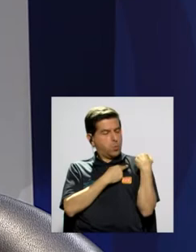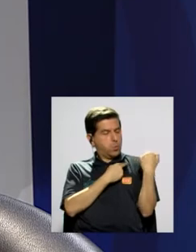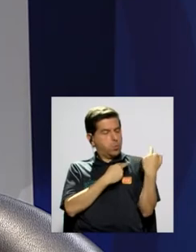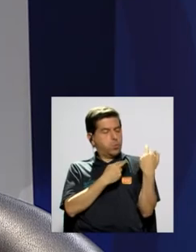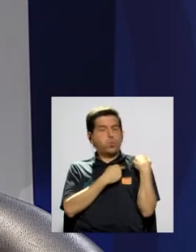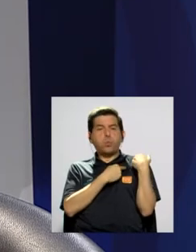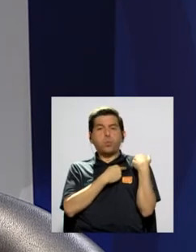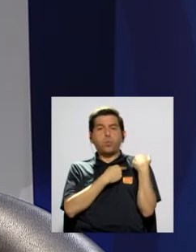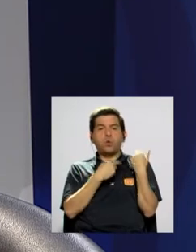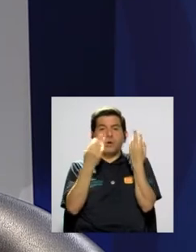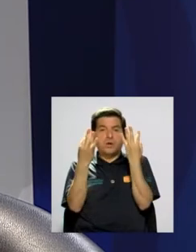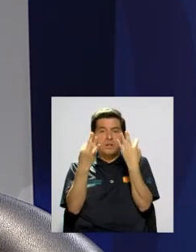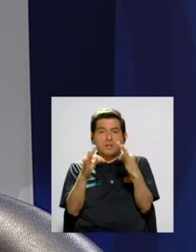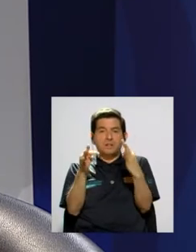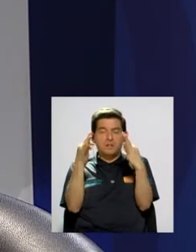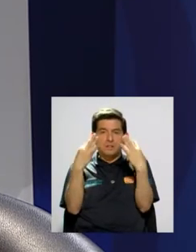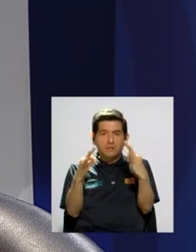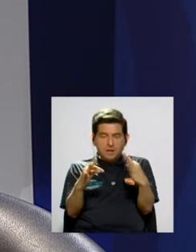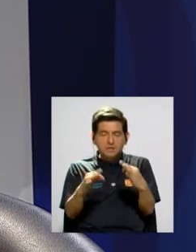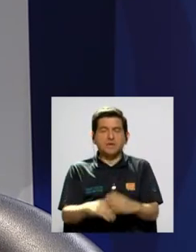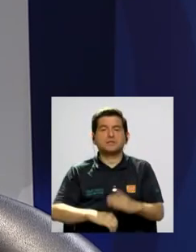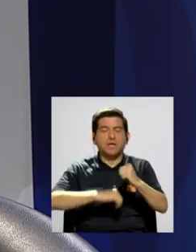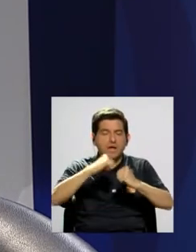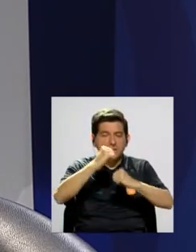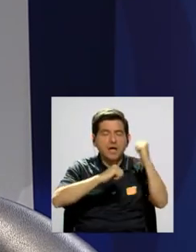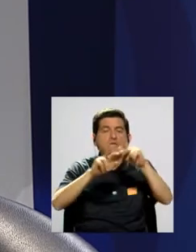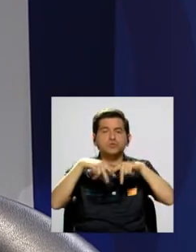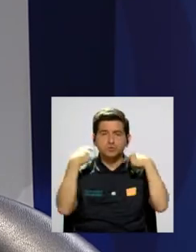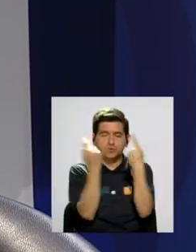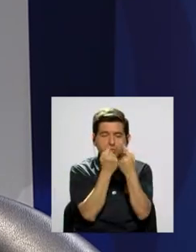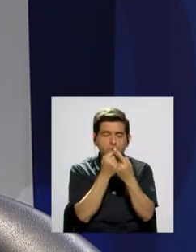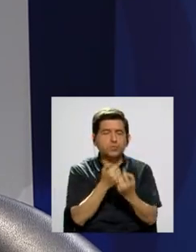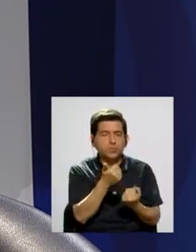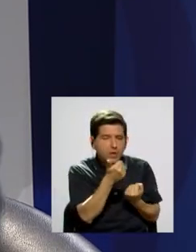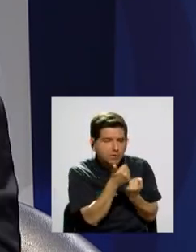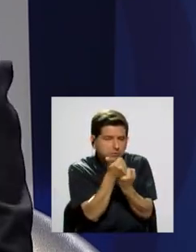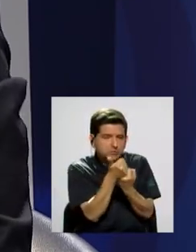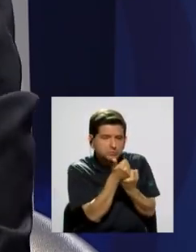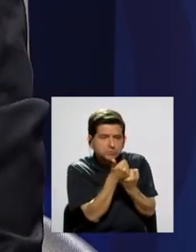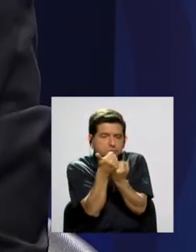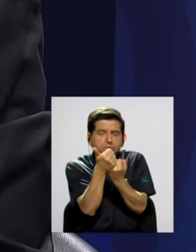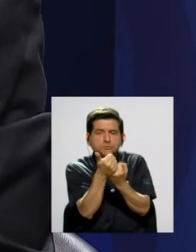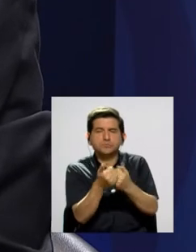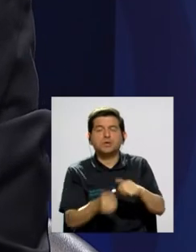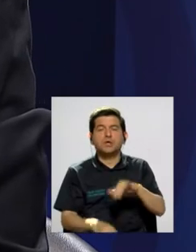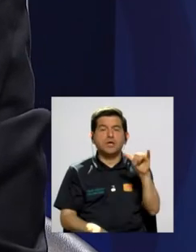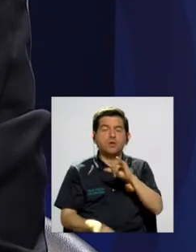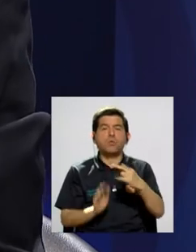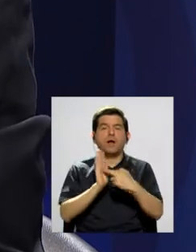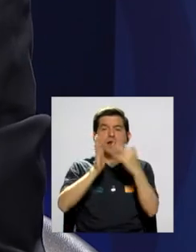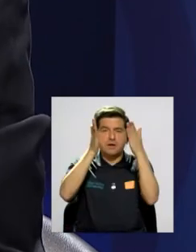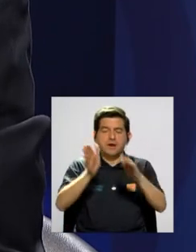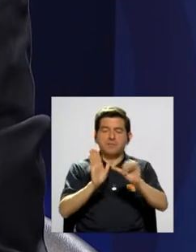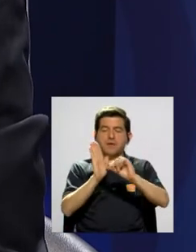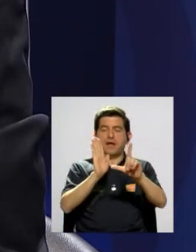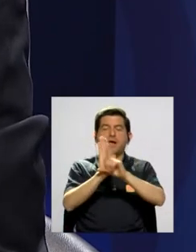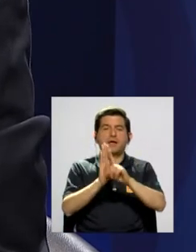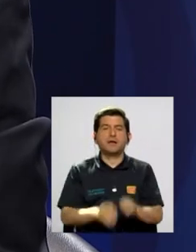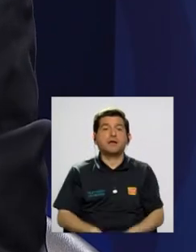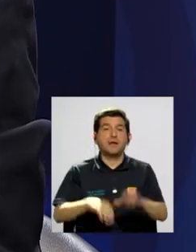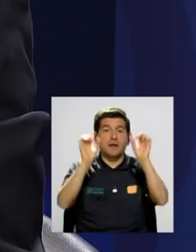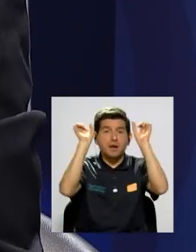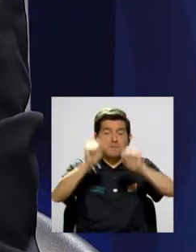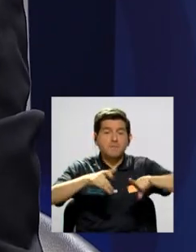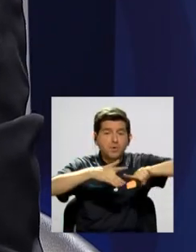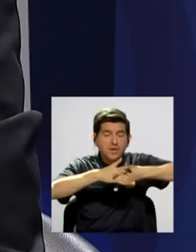de jalar a sus estructuras partidarias y sus representaciones en el Parlamento para poder efectivamente